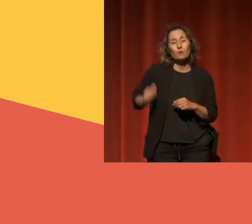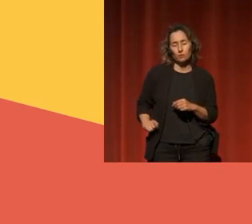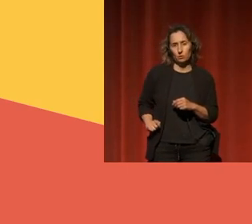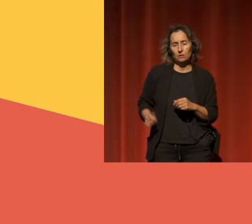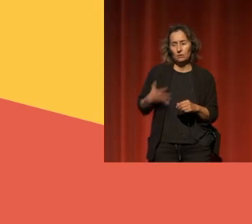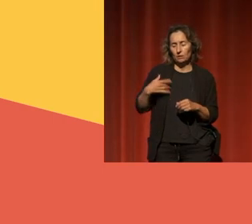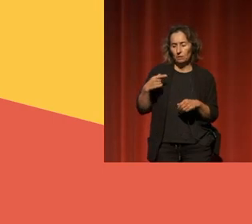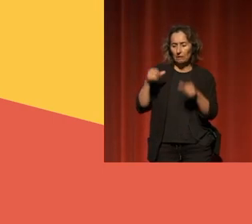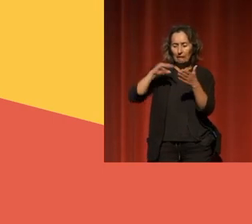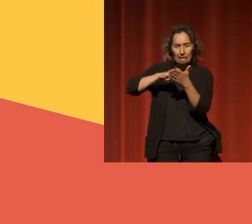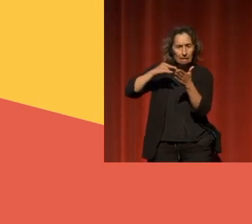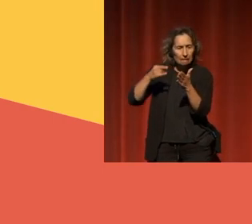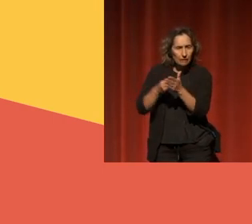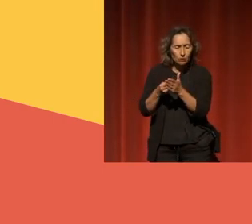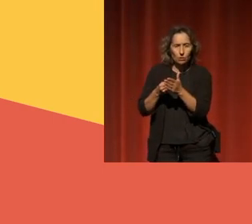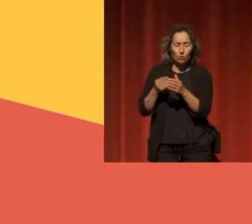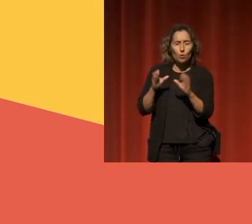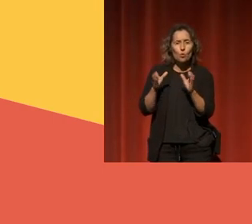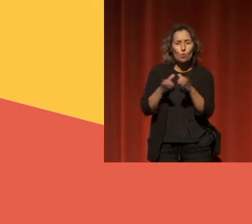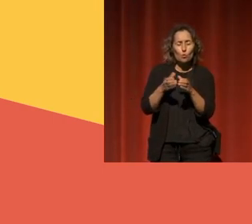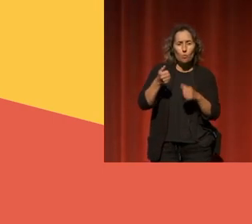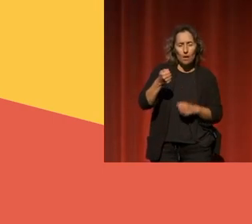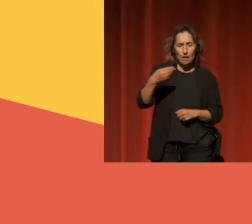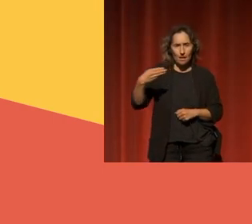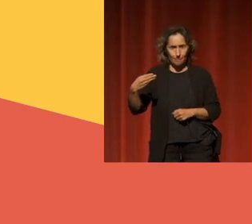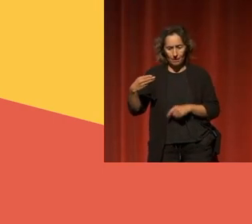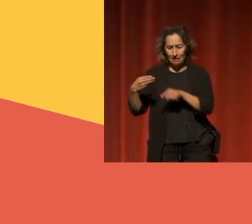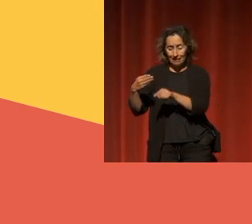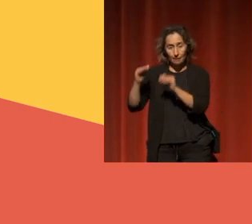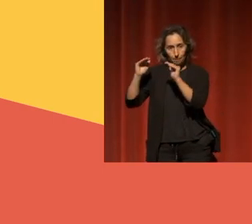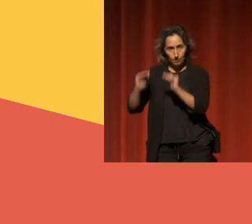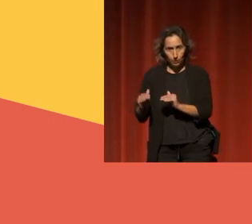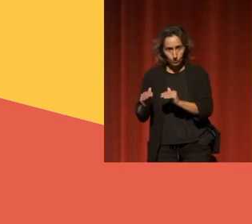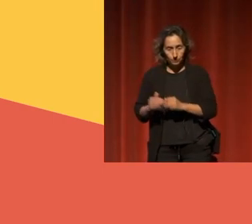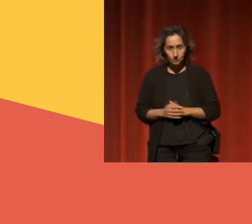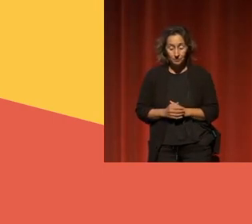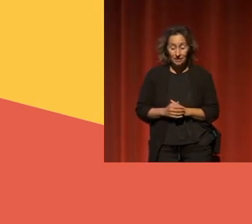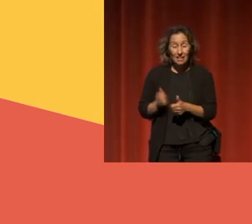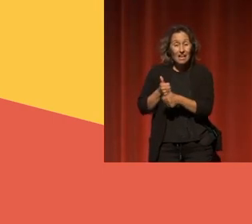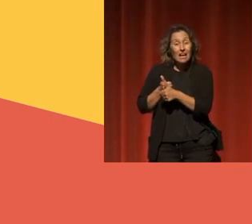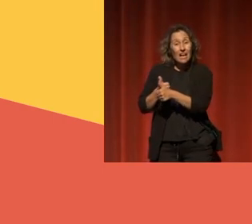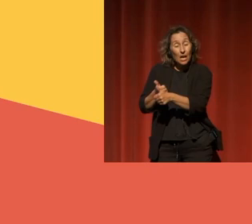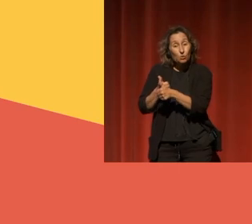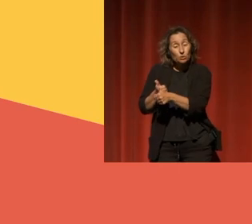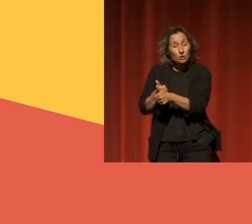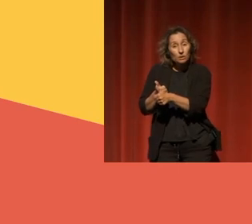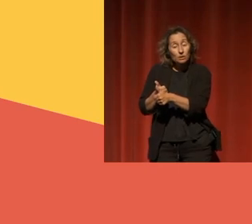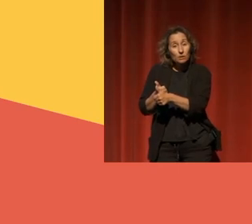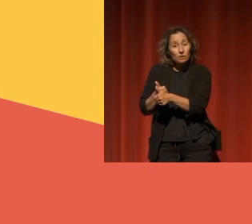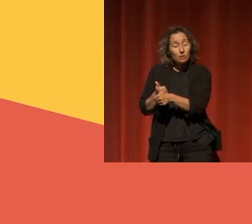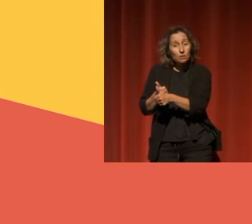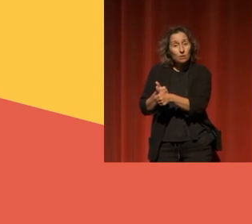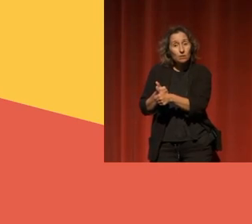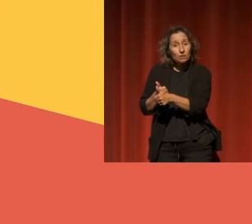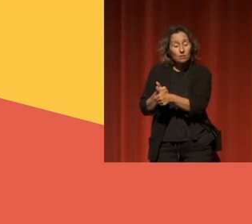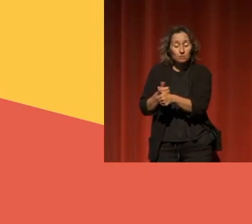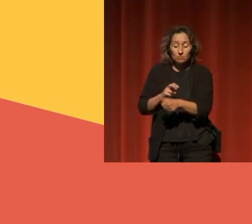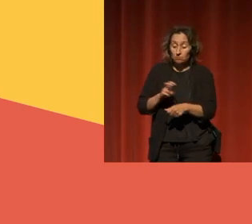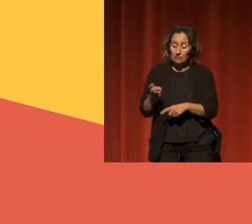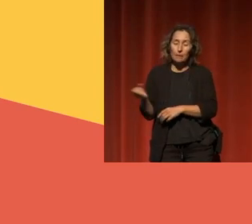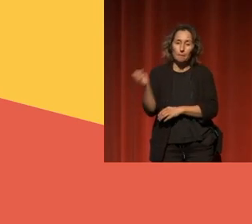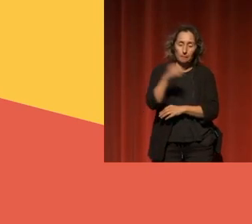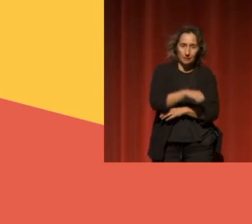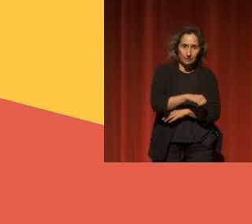facultativos y técnicos grupos a y b y también Bueno hay algunos auxiliares más que en que en el resto de las agrupaciones